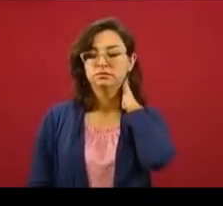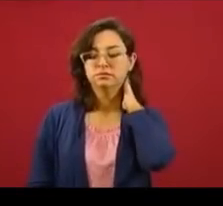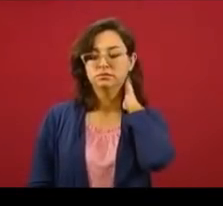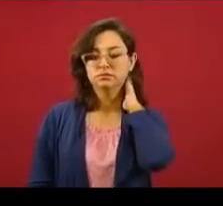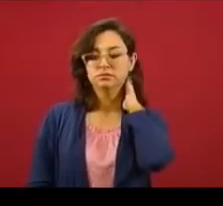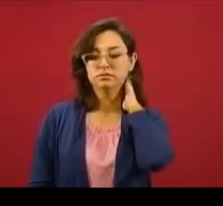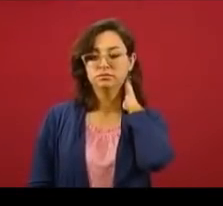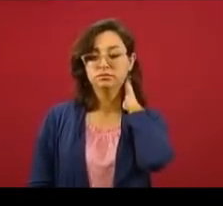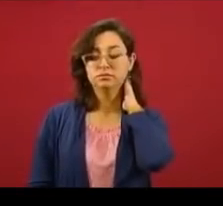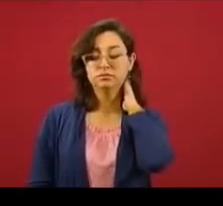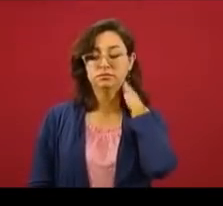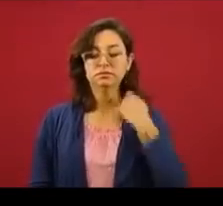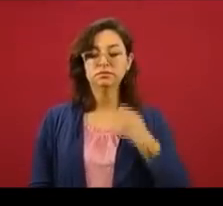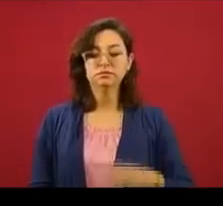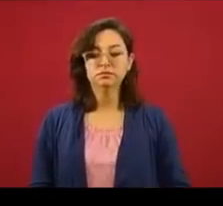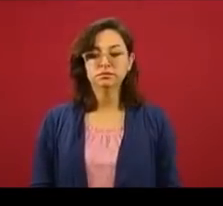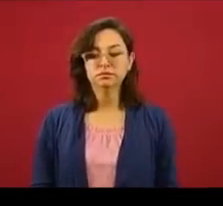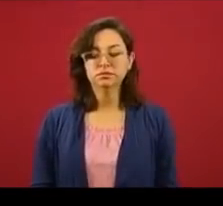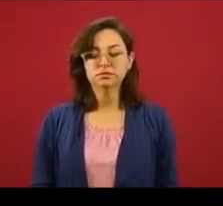Y la gente